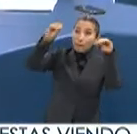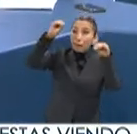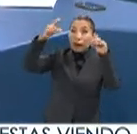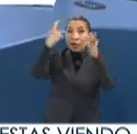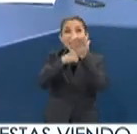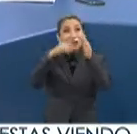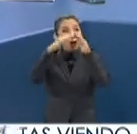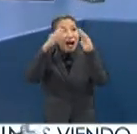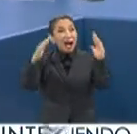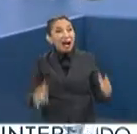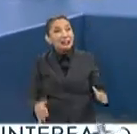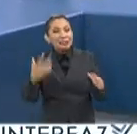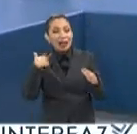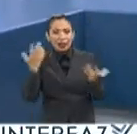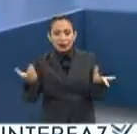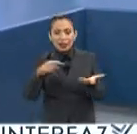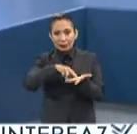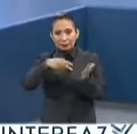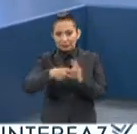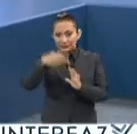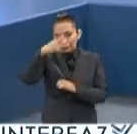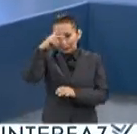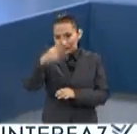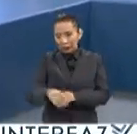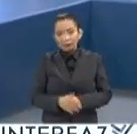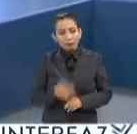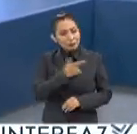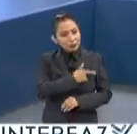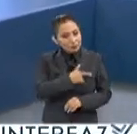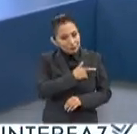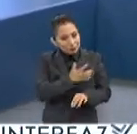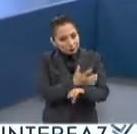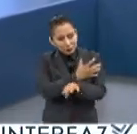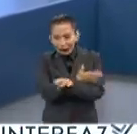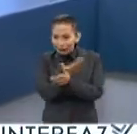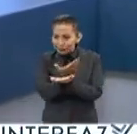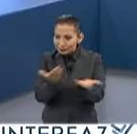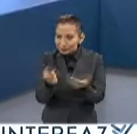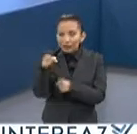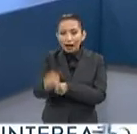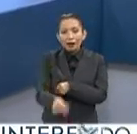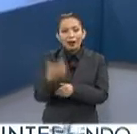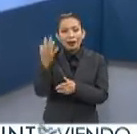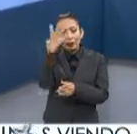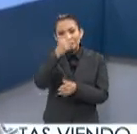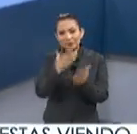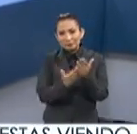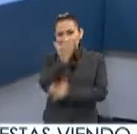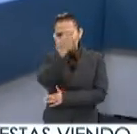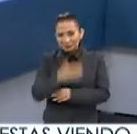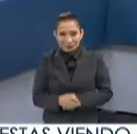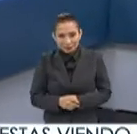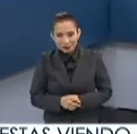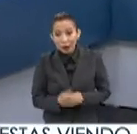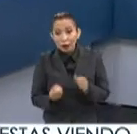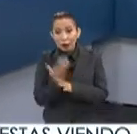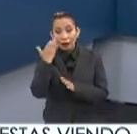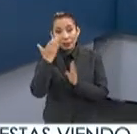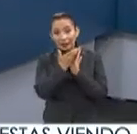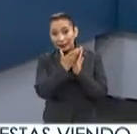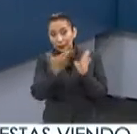arquitectura del país? Muchísimas gracias, un placer saludarte. Bienvenido, qué gusto, Marcos, estar aquí acompañándolos en esta hermosa mañana. Así es, en esta nueva